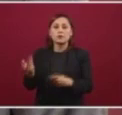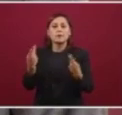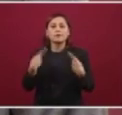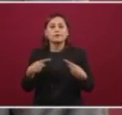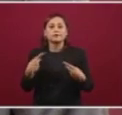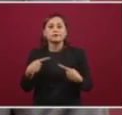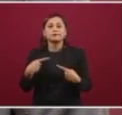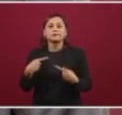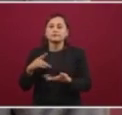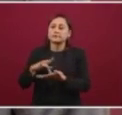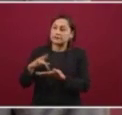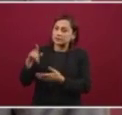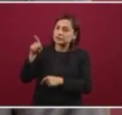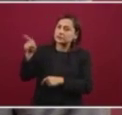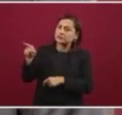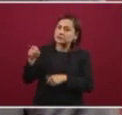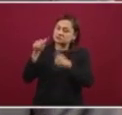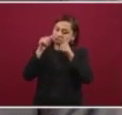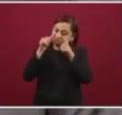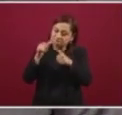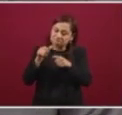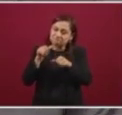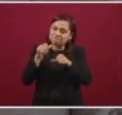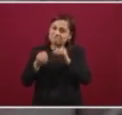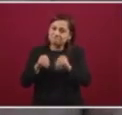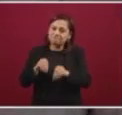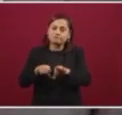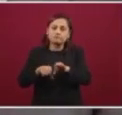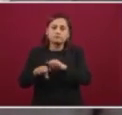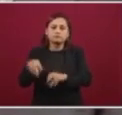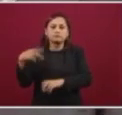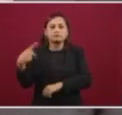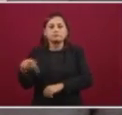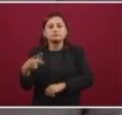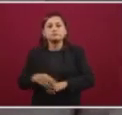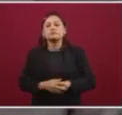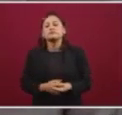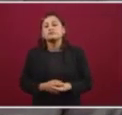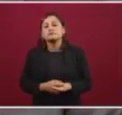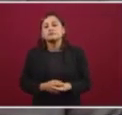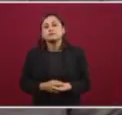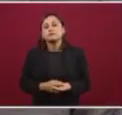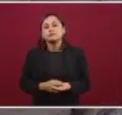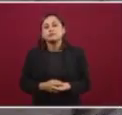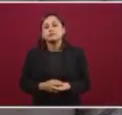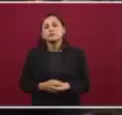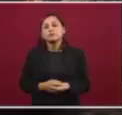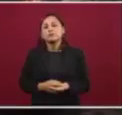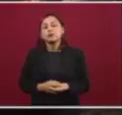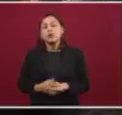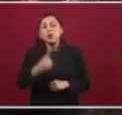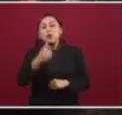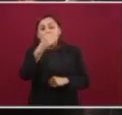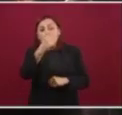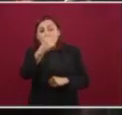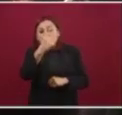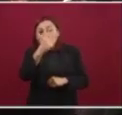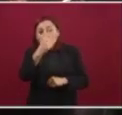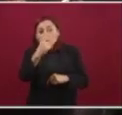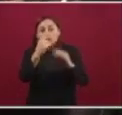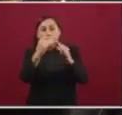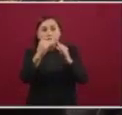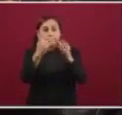cabo. Hubo un terreno que no se vendió en